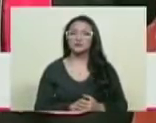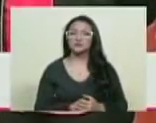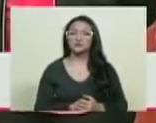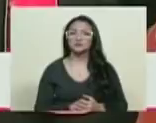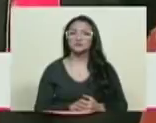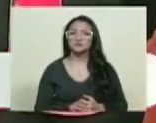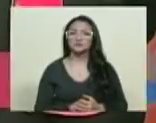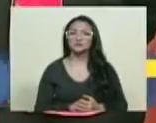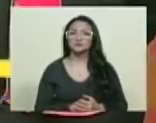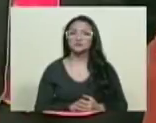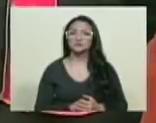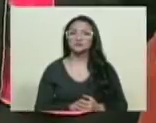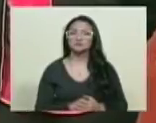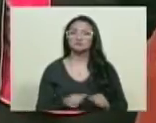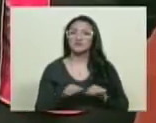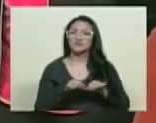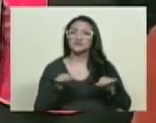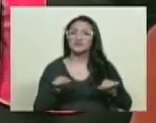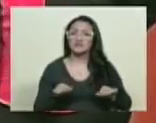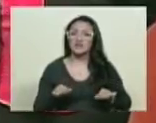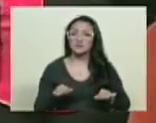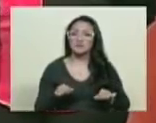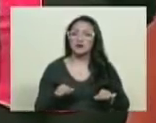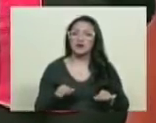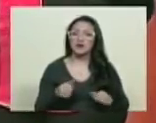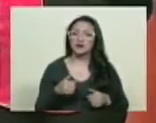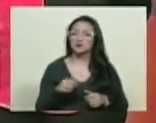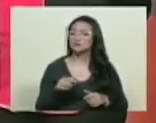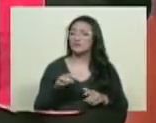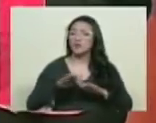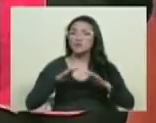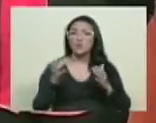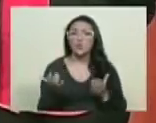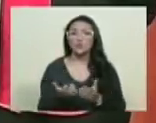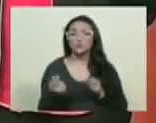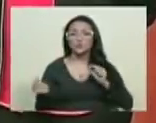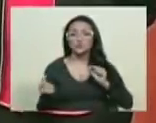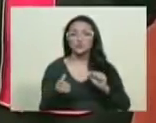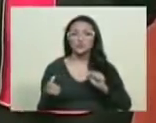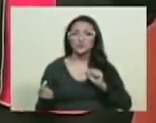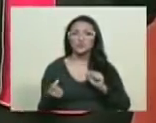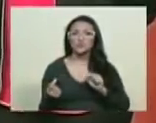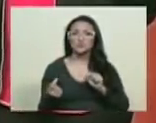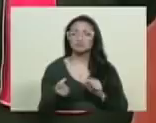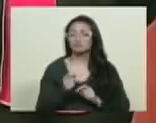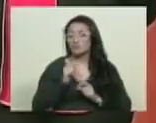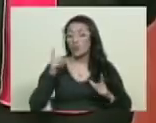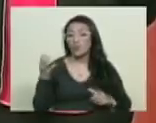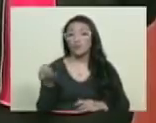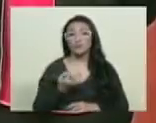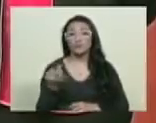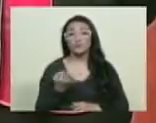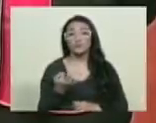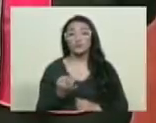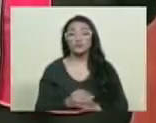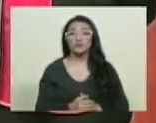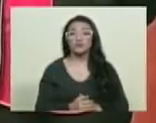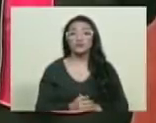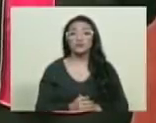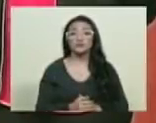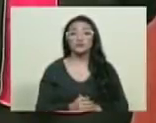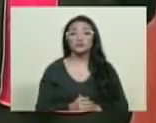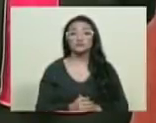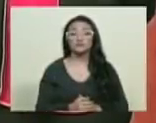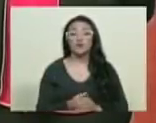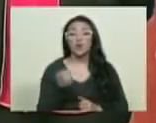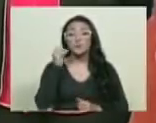de sistemas de redes a nivel mundial es un debate impresionante que todavía no ha permeado a la